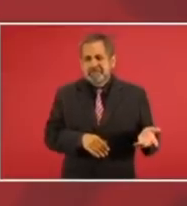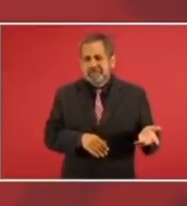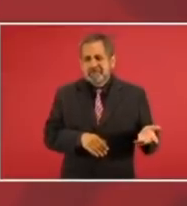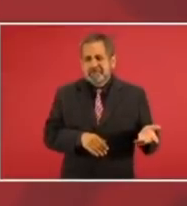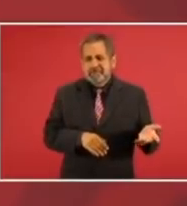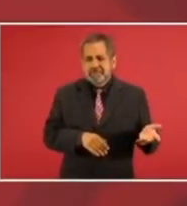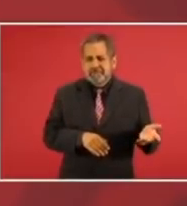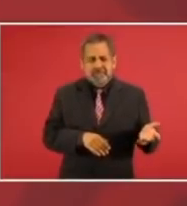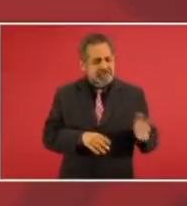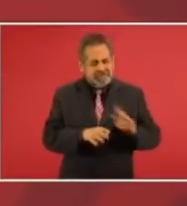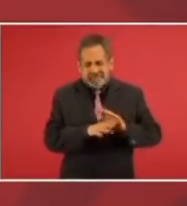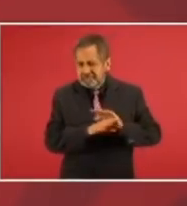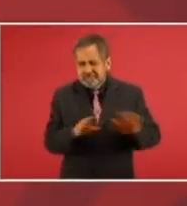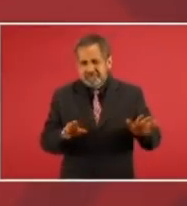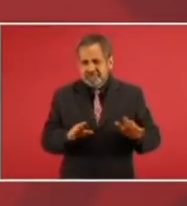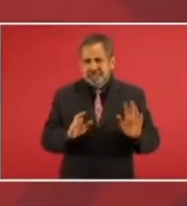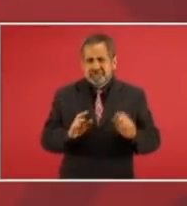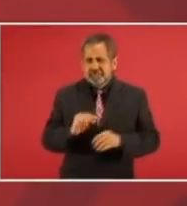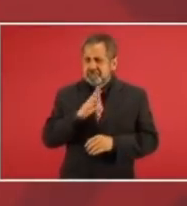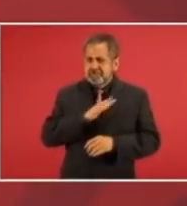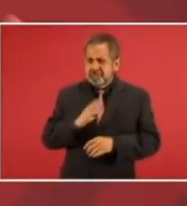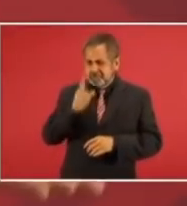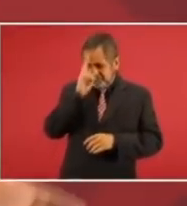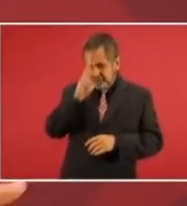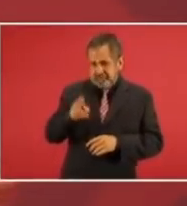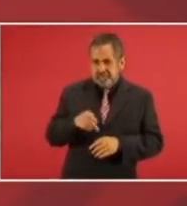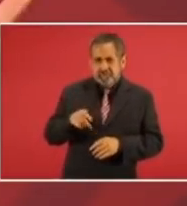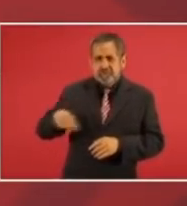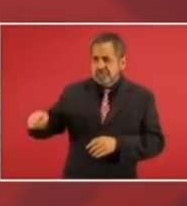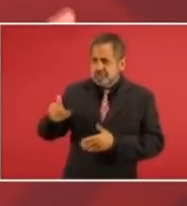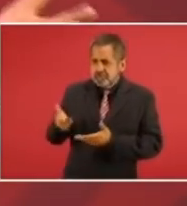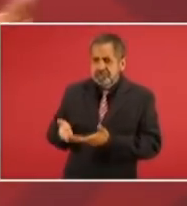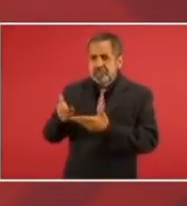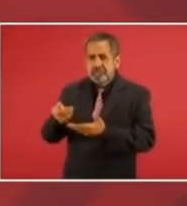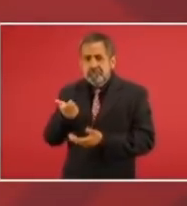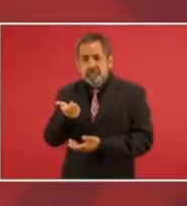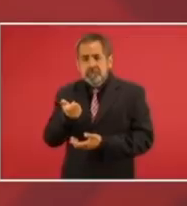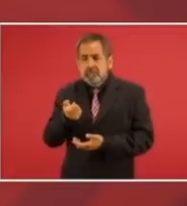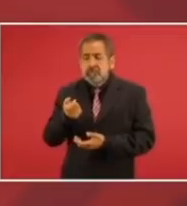ninguna limitación para dar el servicio, de eso vive